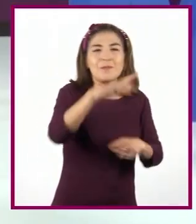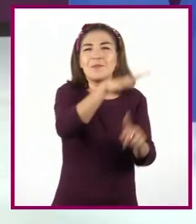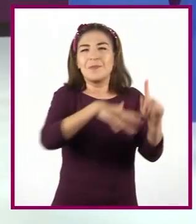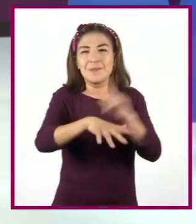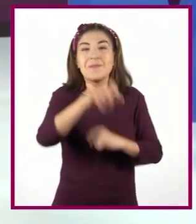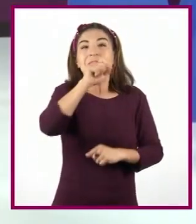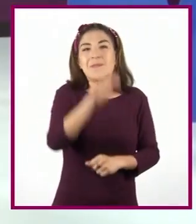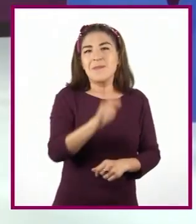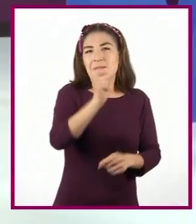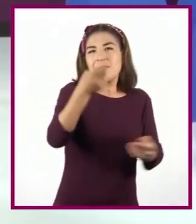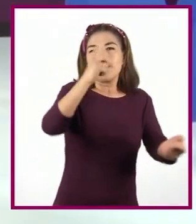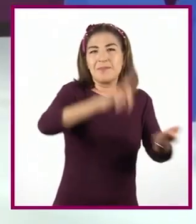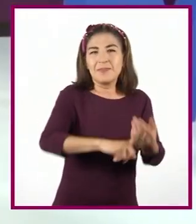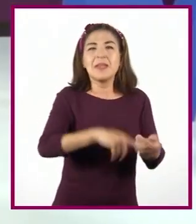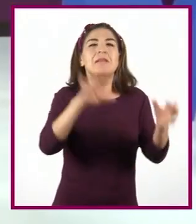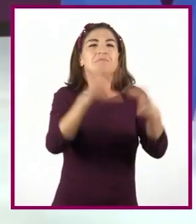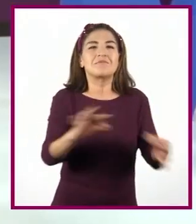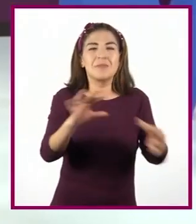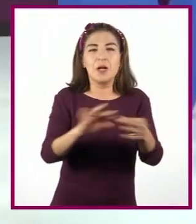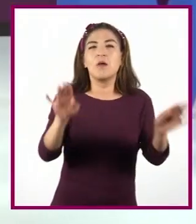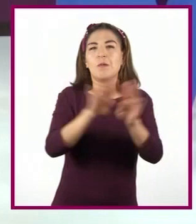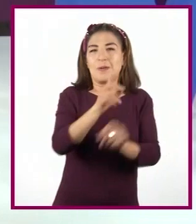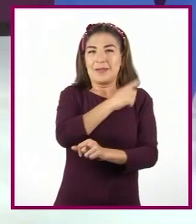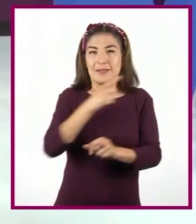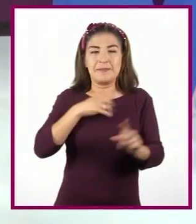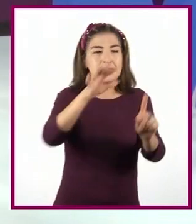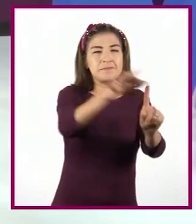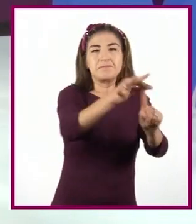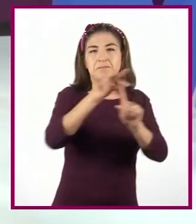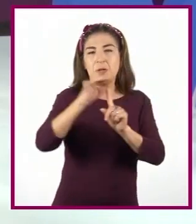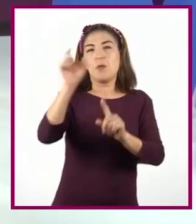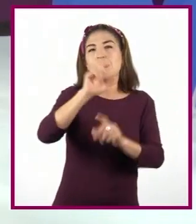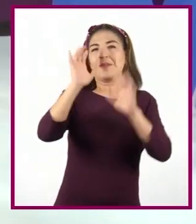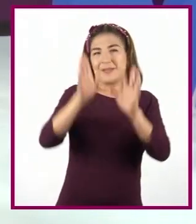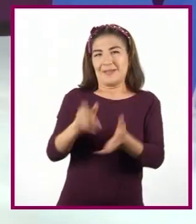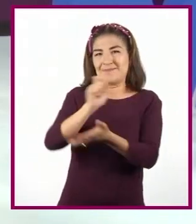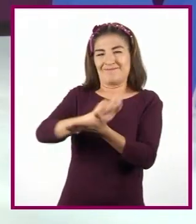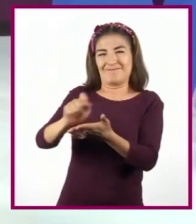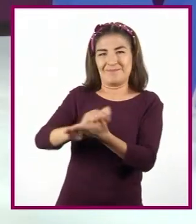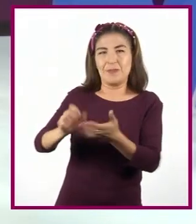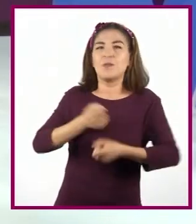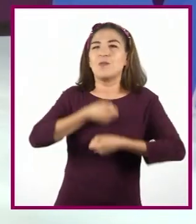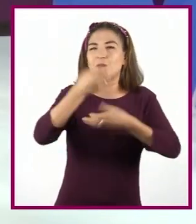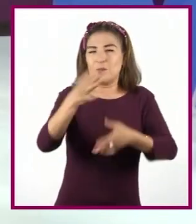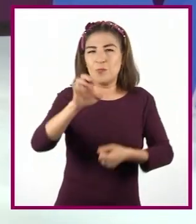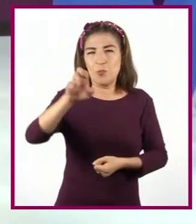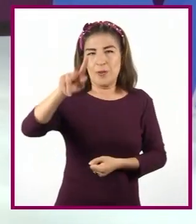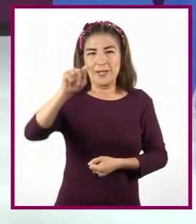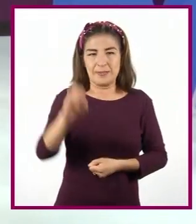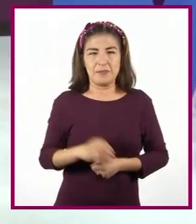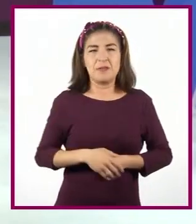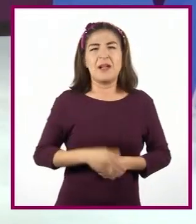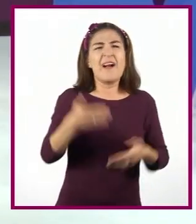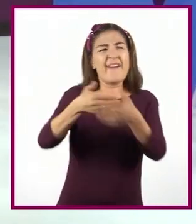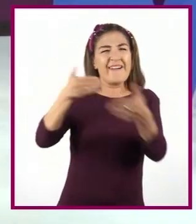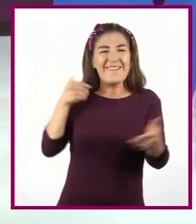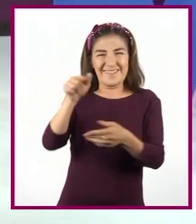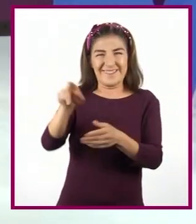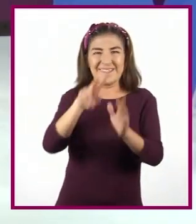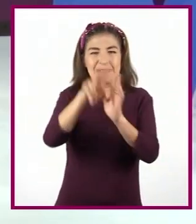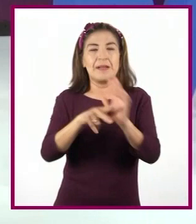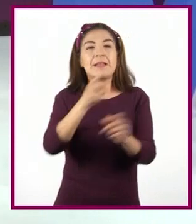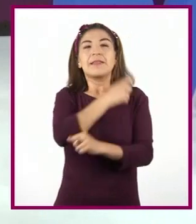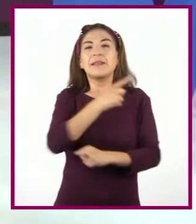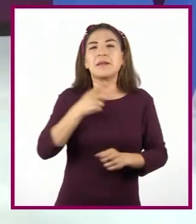aspectos que se mencionan sobre lo que debemos tomar en cuenta al momento de escribir un cuento. Pero antes del video dijo que había que